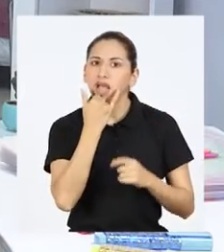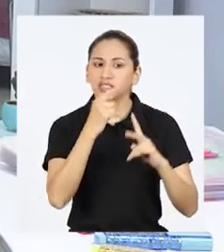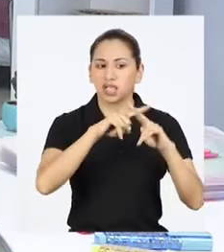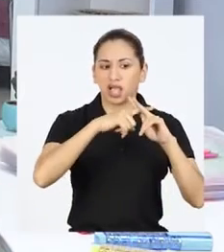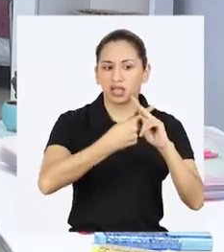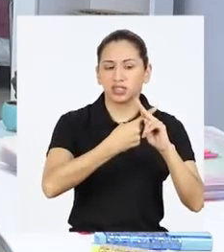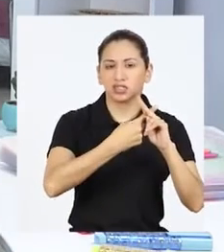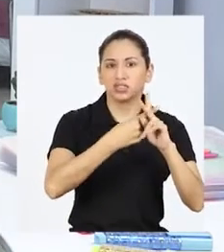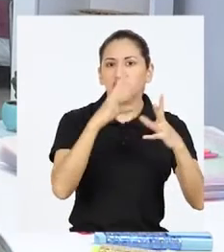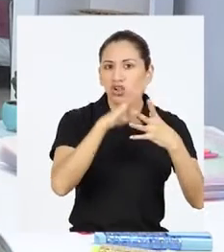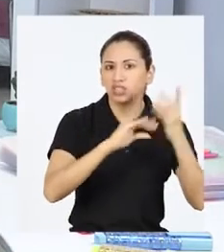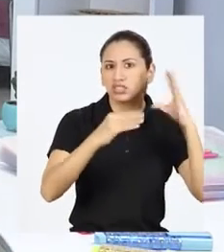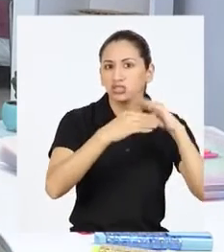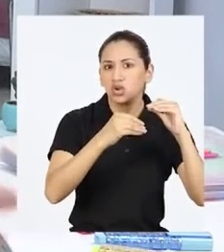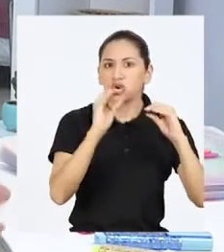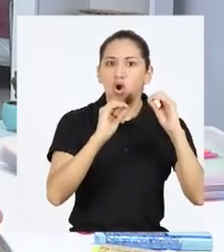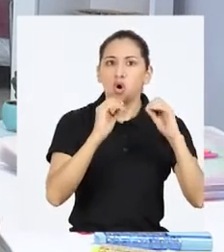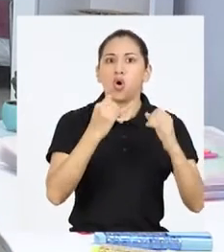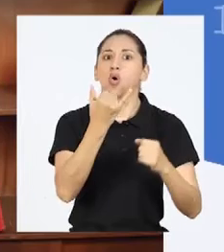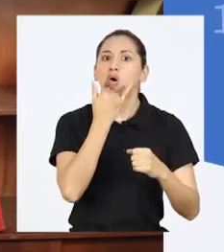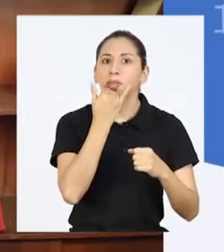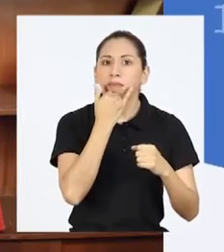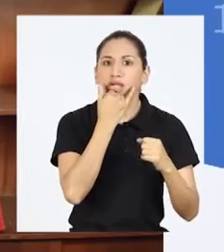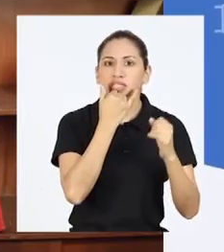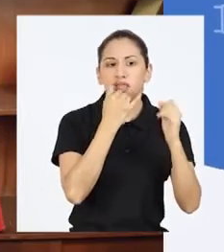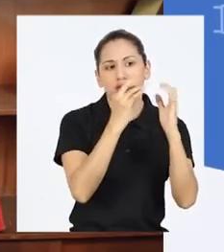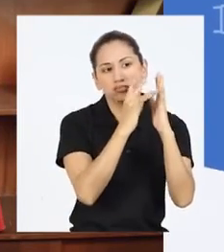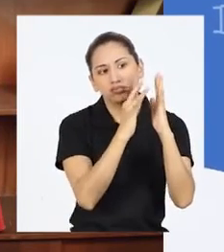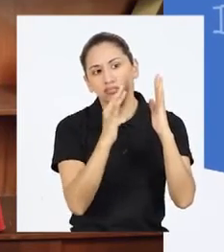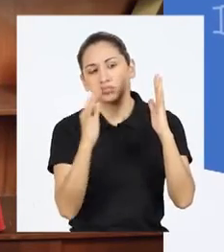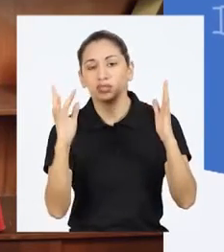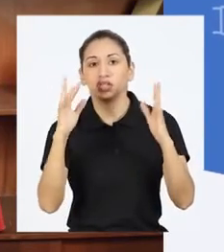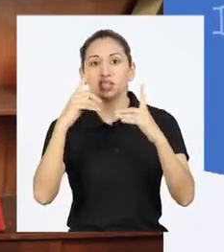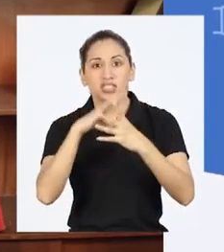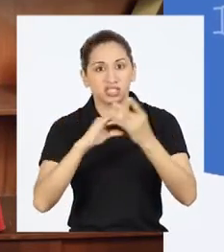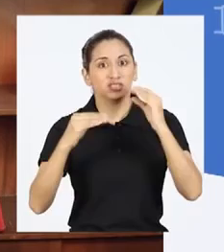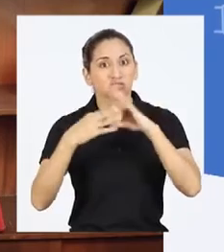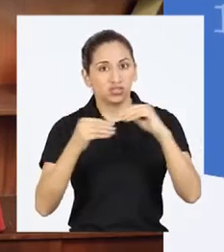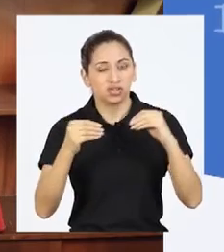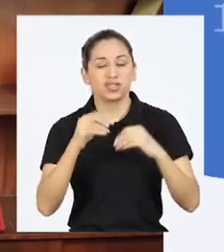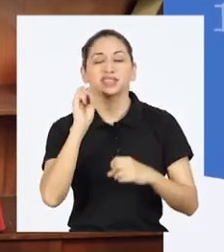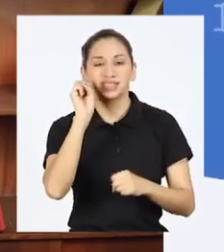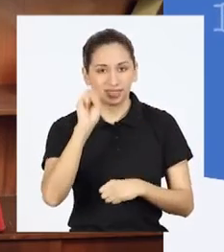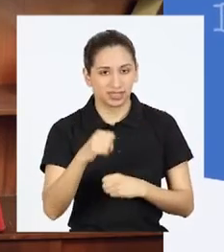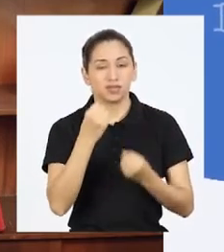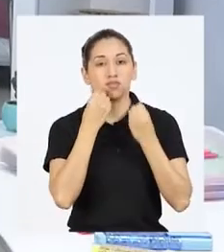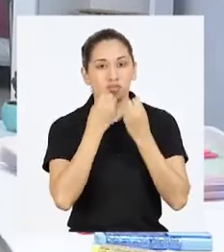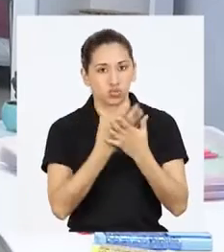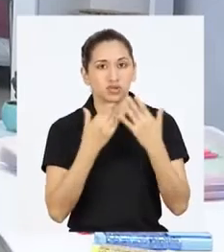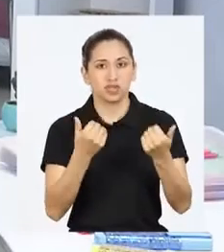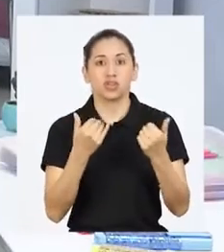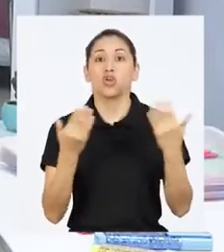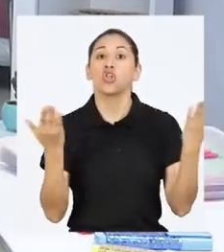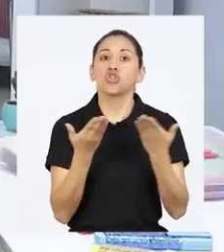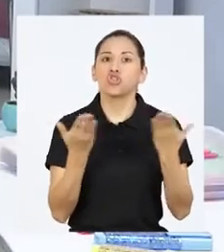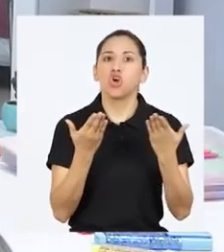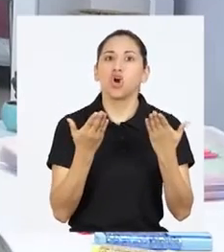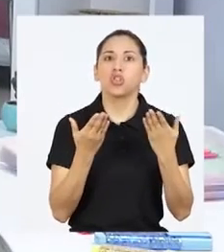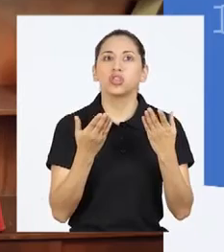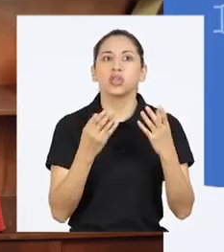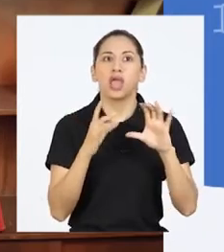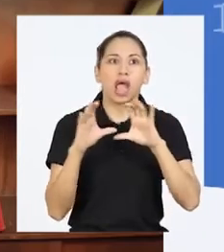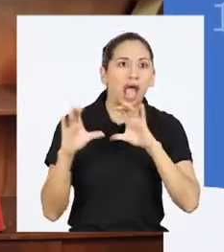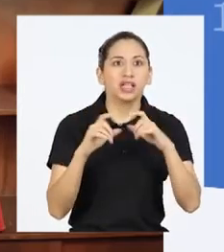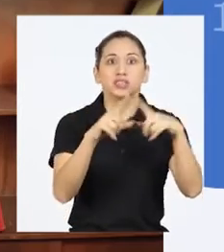¿O qué ocurre durante el cuento? Sí, muy bien. Con ¿dónde? ¿Dónde transcurre la